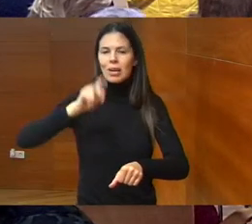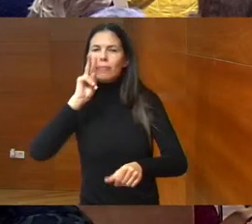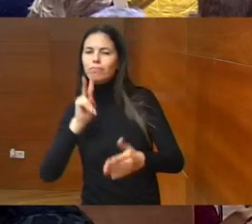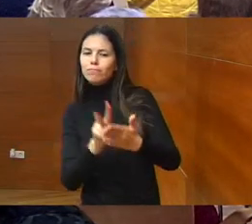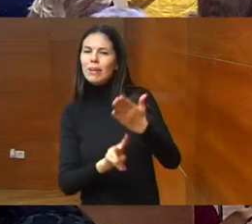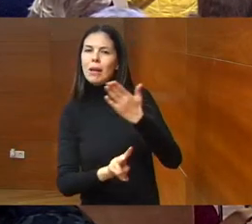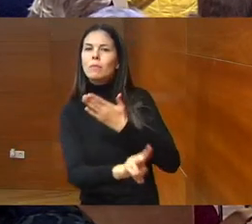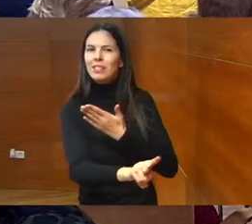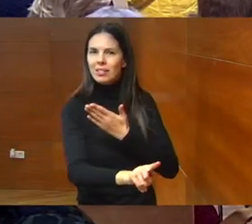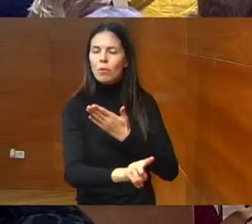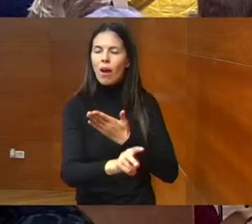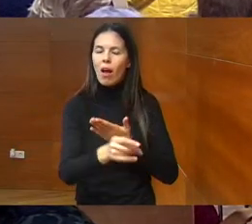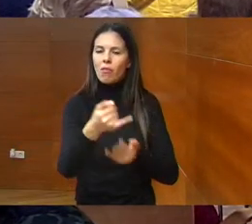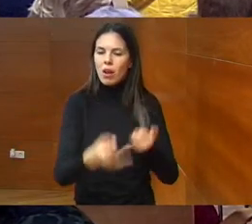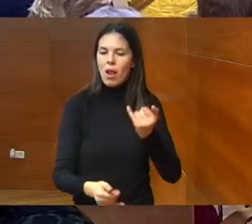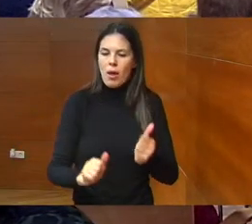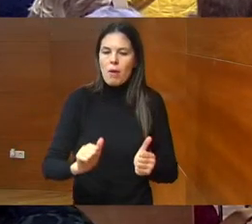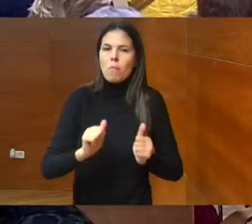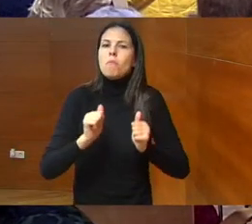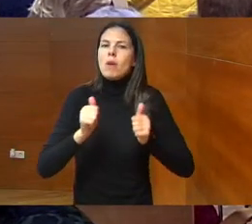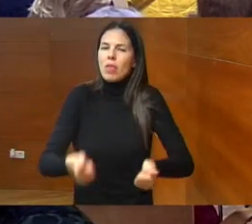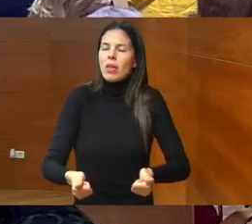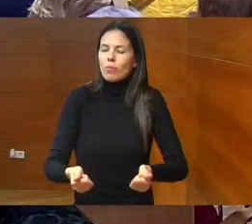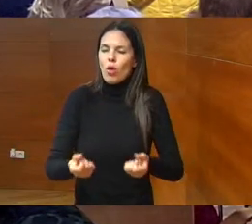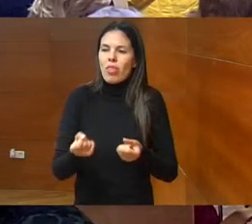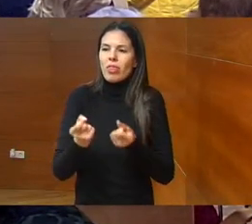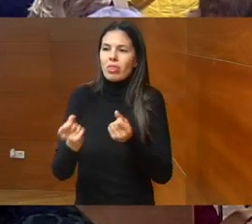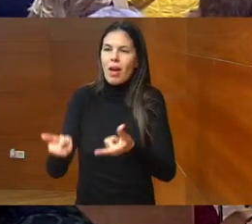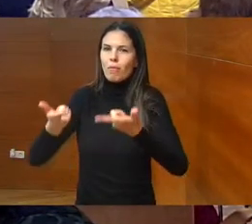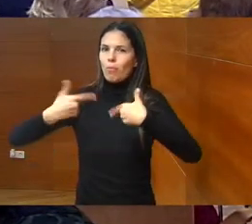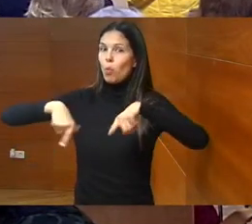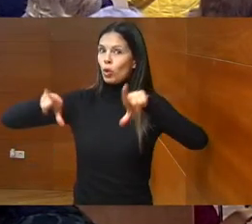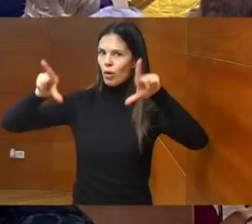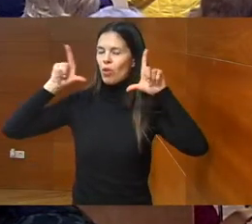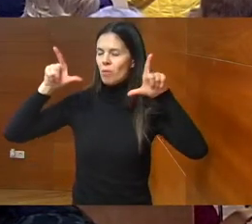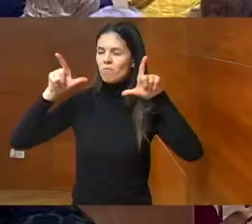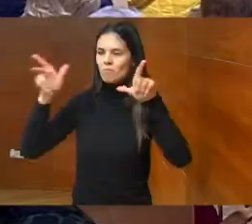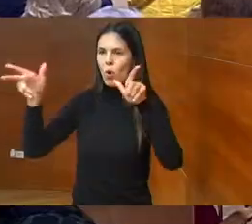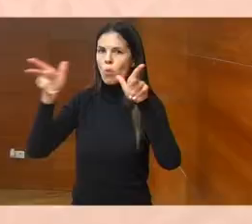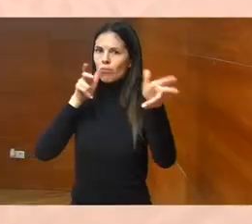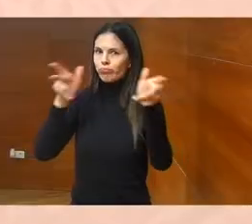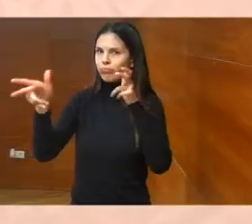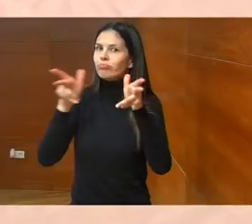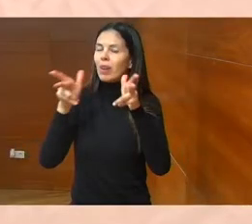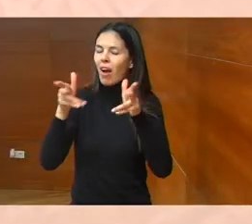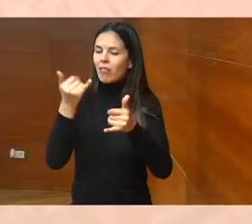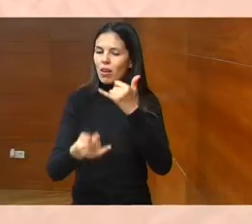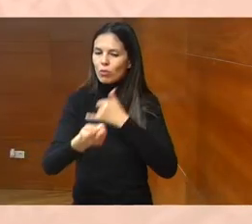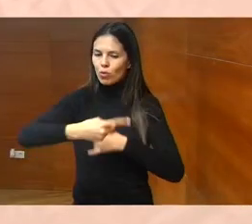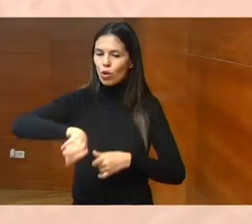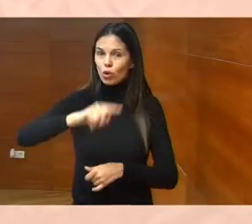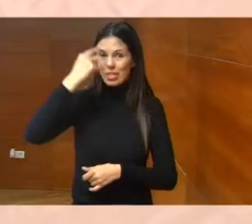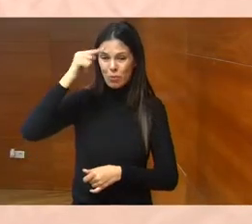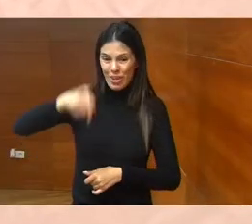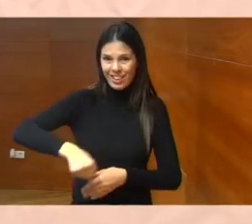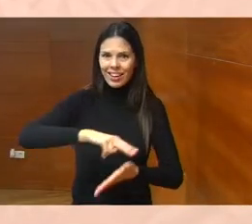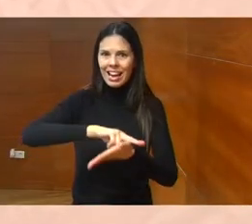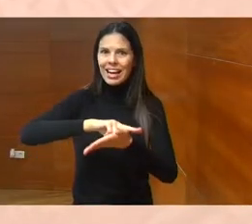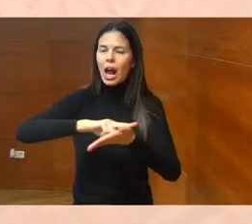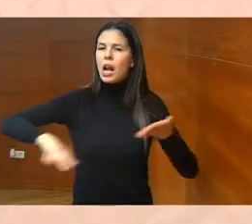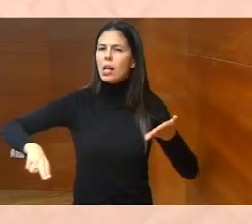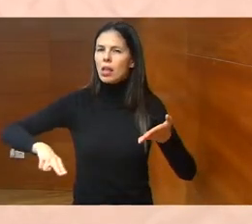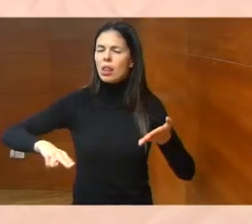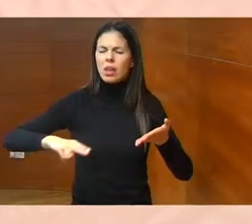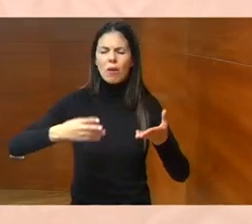a darle voz que empecemos a darle visibilidad de que ya íbamos que en Galicia tuvimos